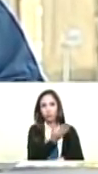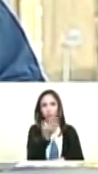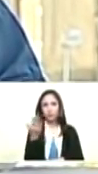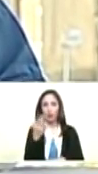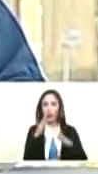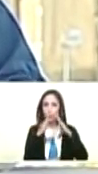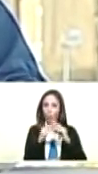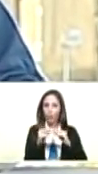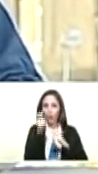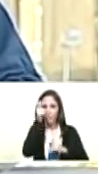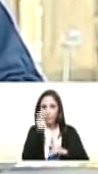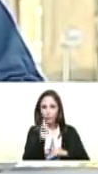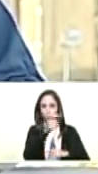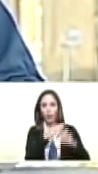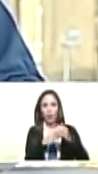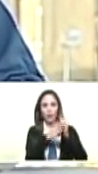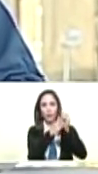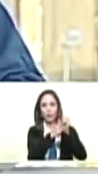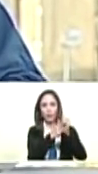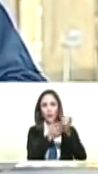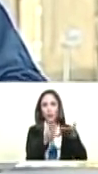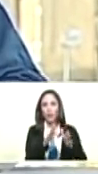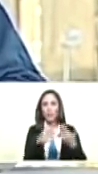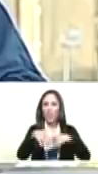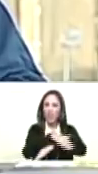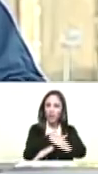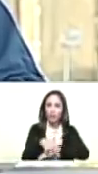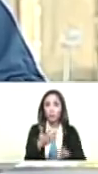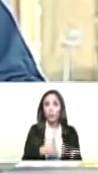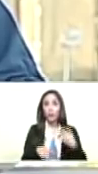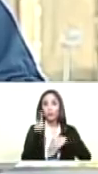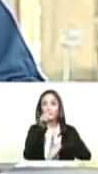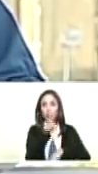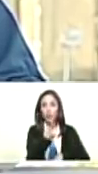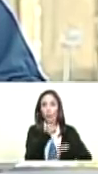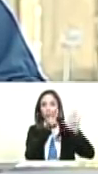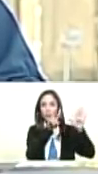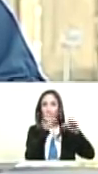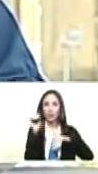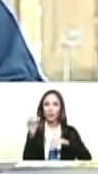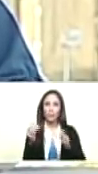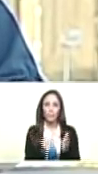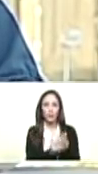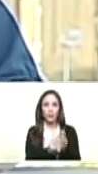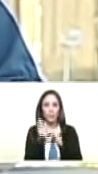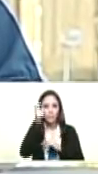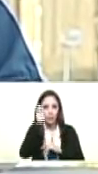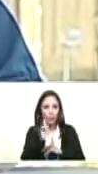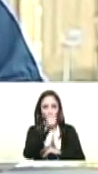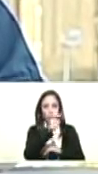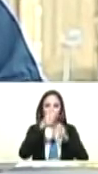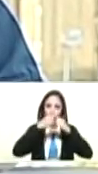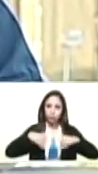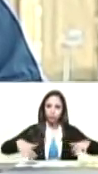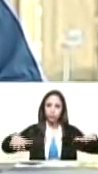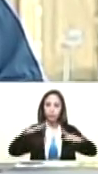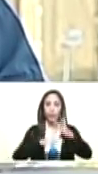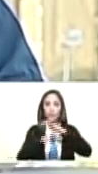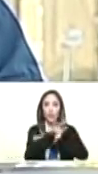jefes de calle. Son más de 170 mil jefes de calle. a nivel nacional, 31.000